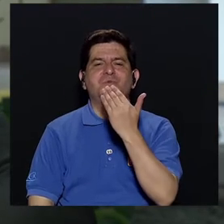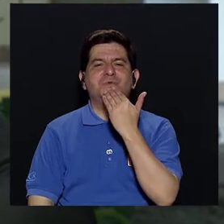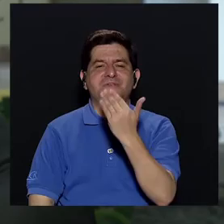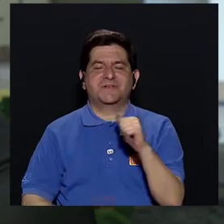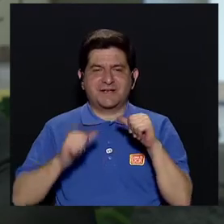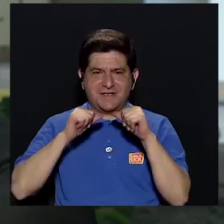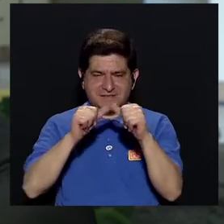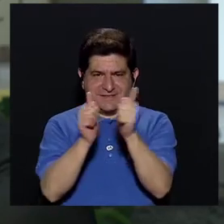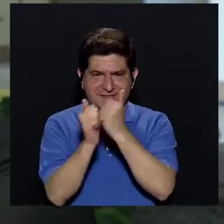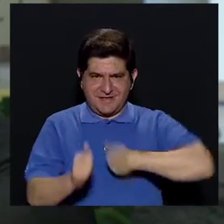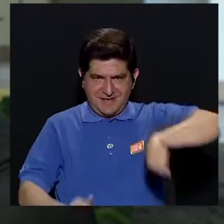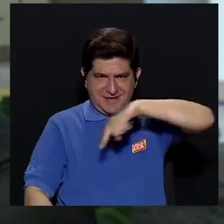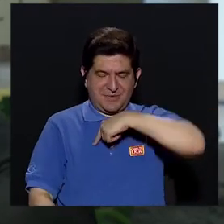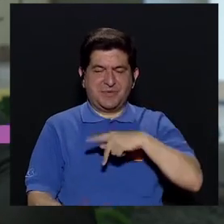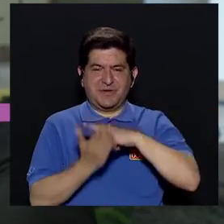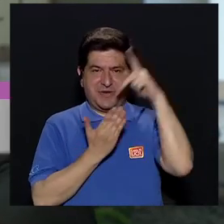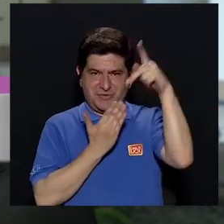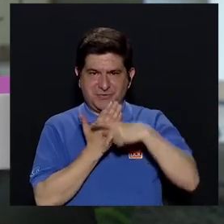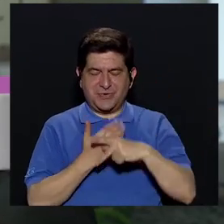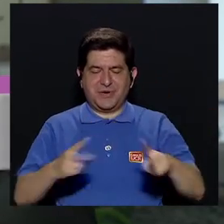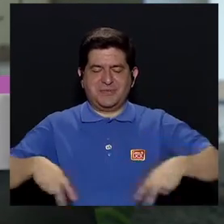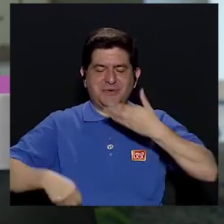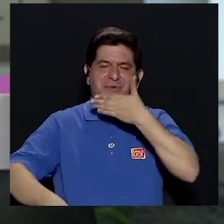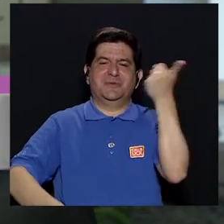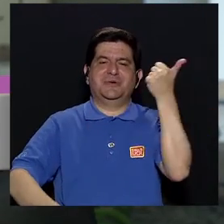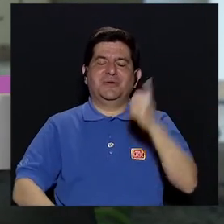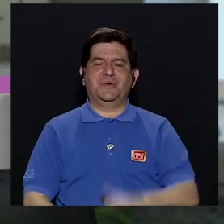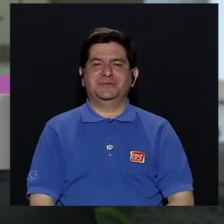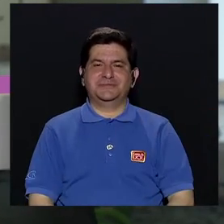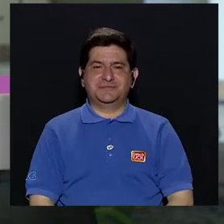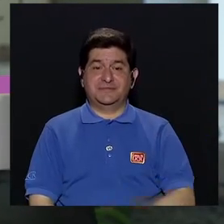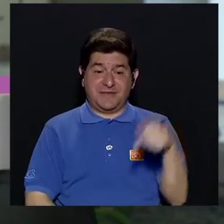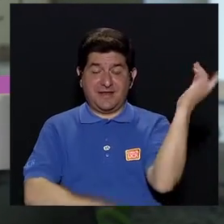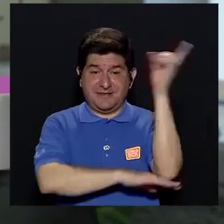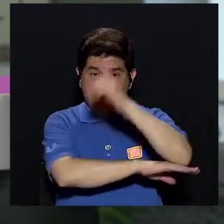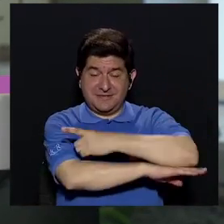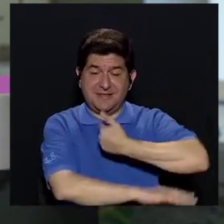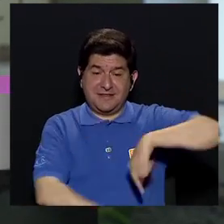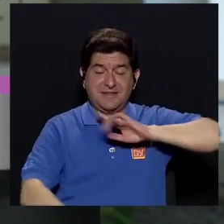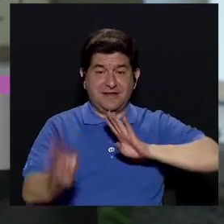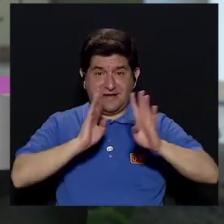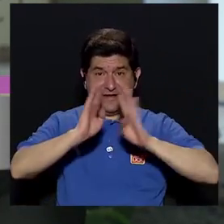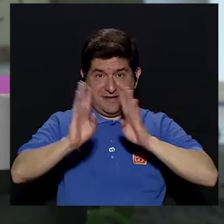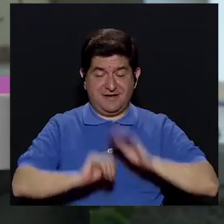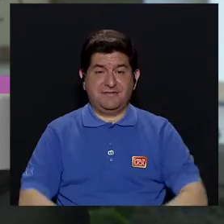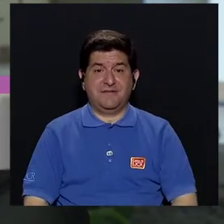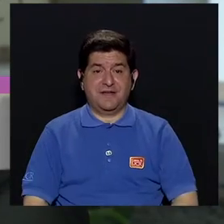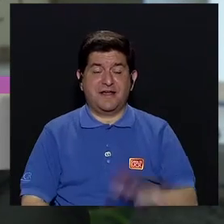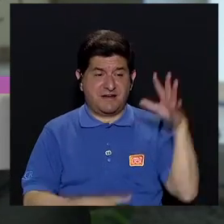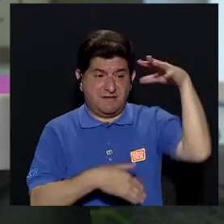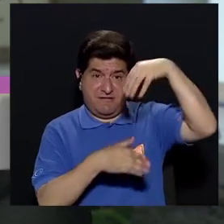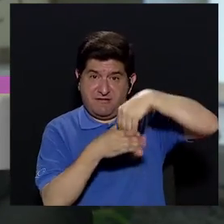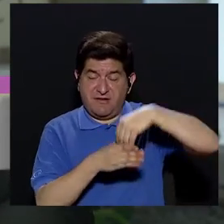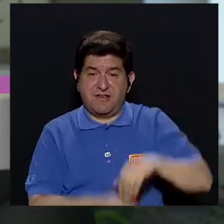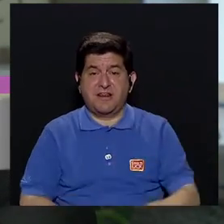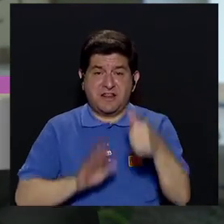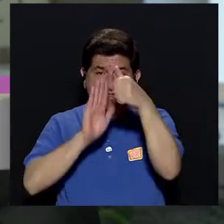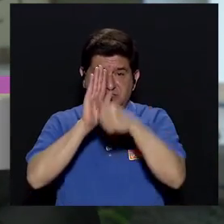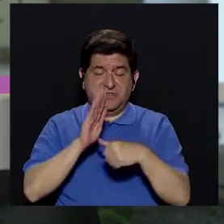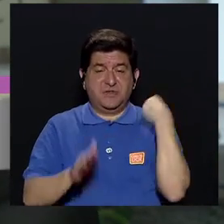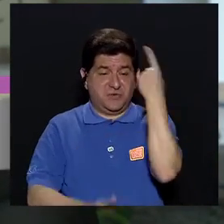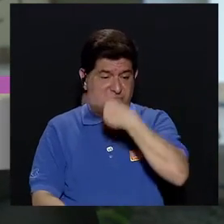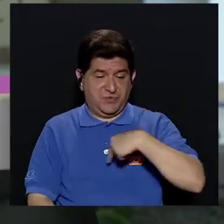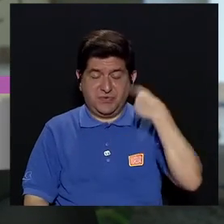Muchísimas gracias por continuar con nosotros en su telerevista Vivir Mejor. El día de hoy estamos hablando de lo que involucra la